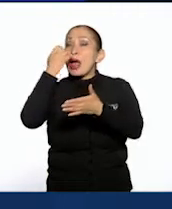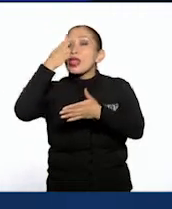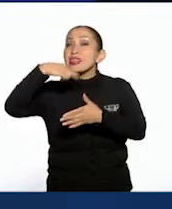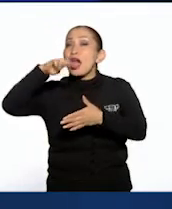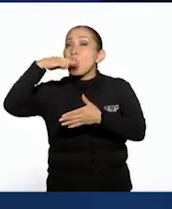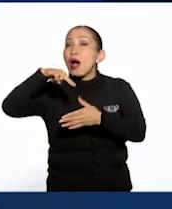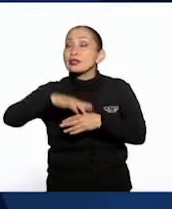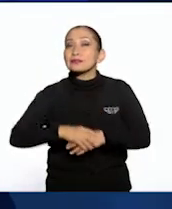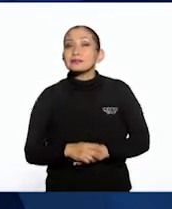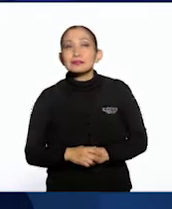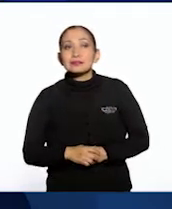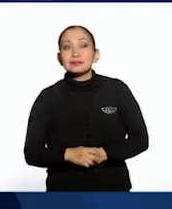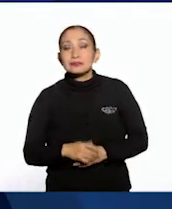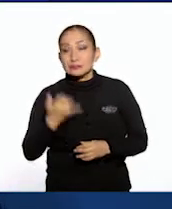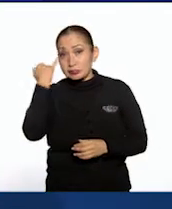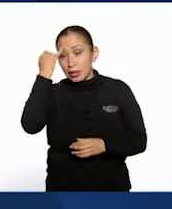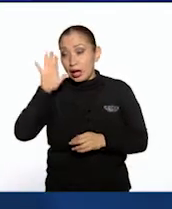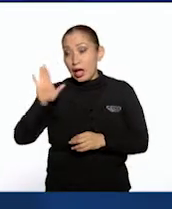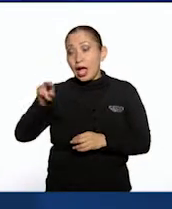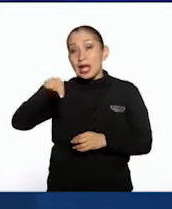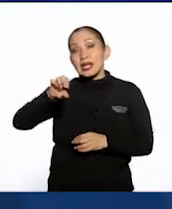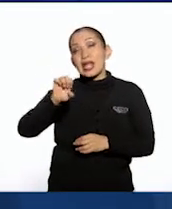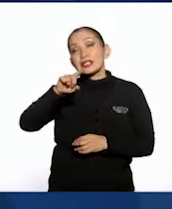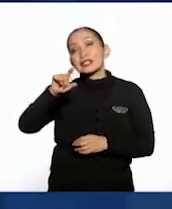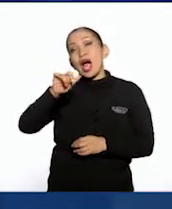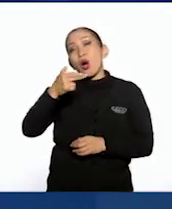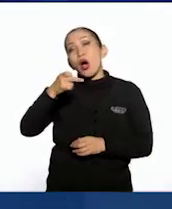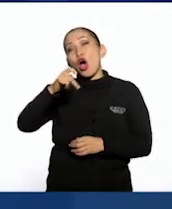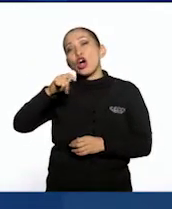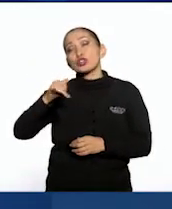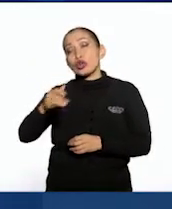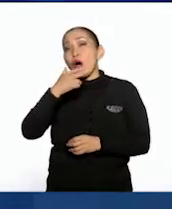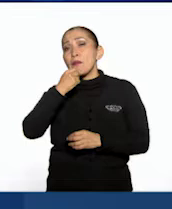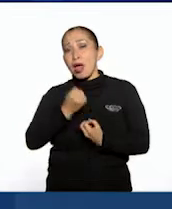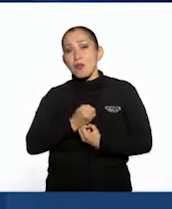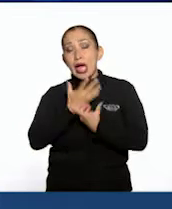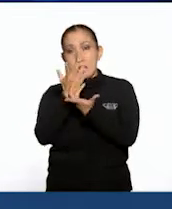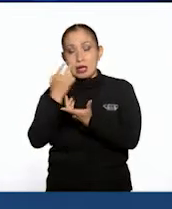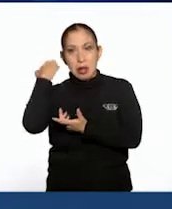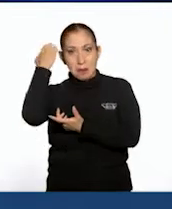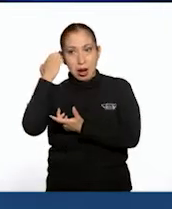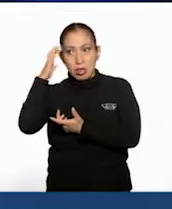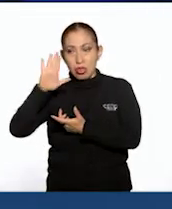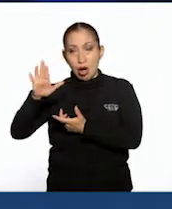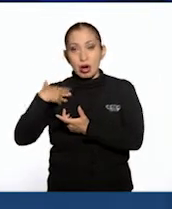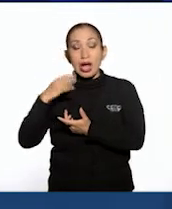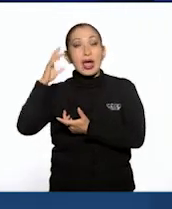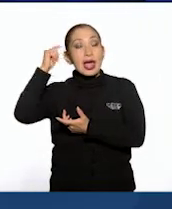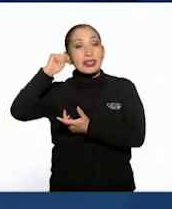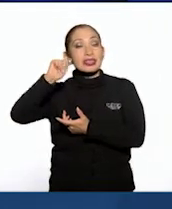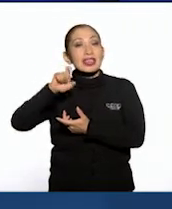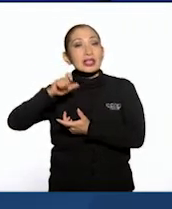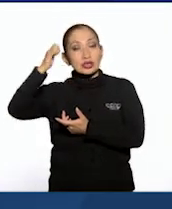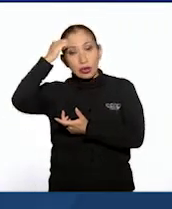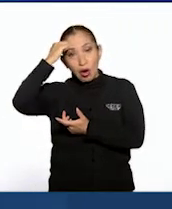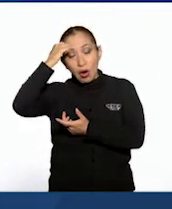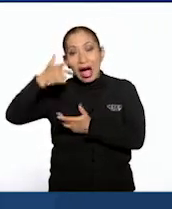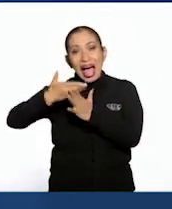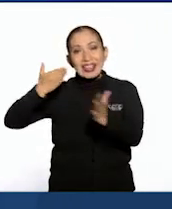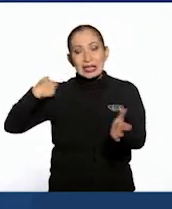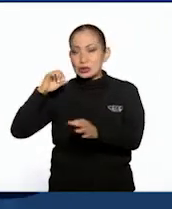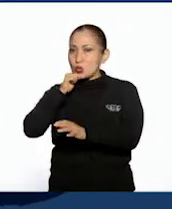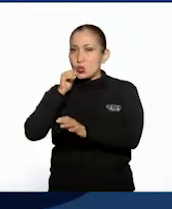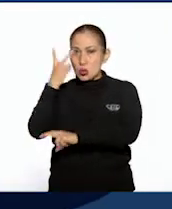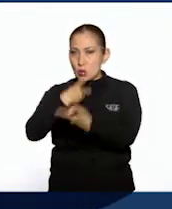náhuatl. El autor fue Nezahualcóyotl, poeta y tlatoani quien gobernaba la ciudad de Texcoco antes de la conquista